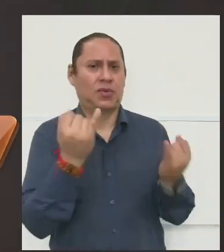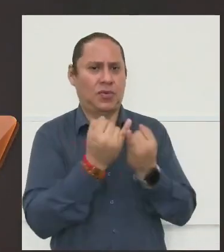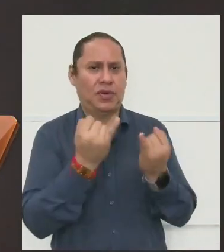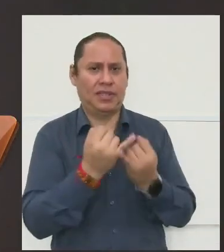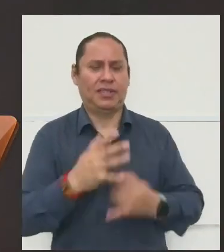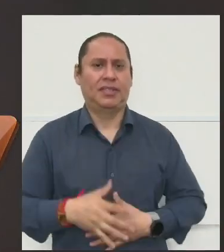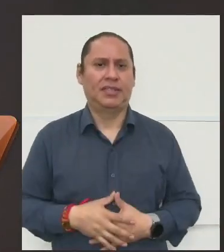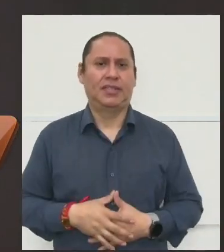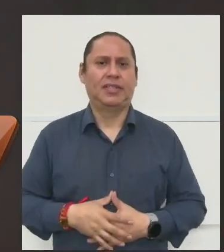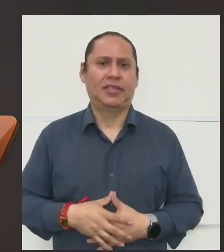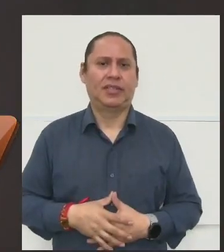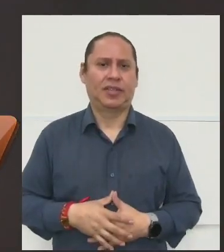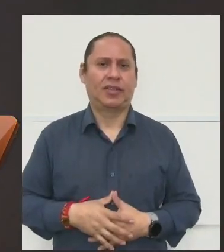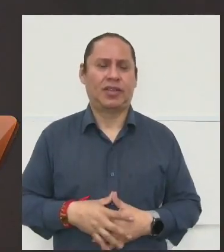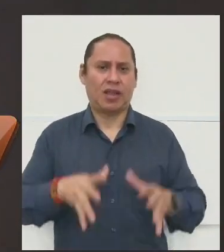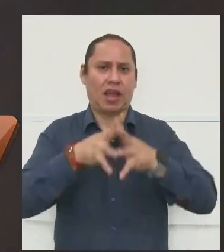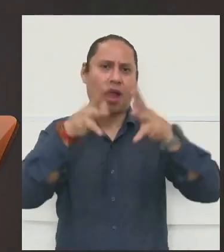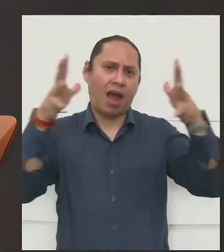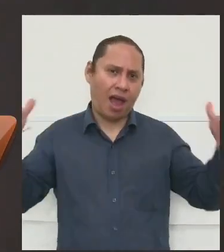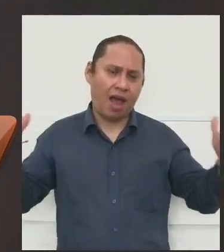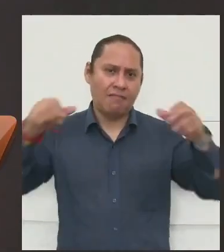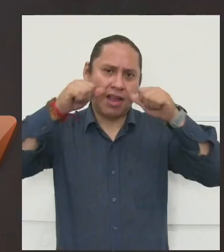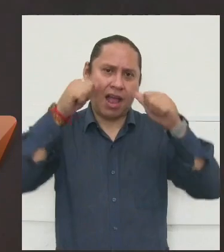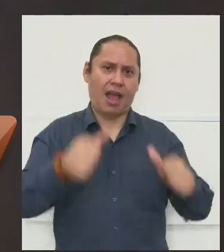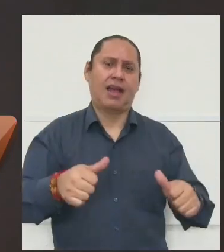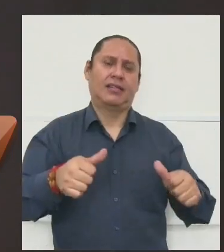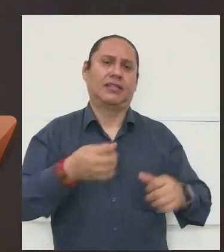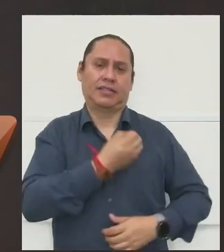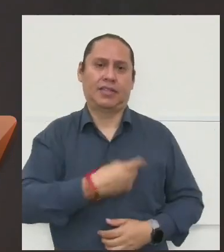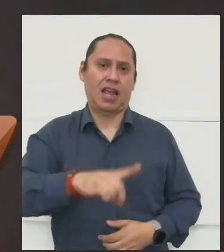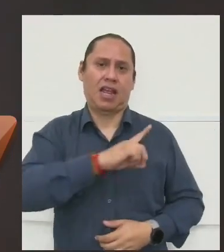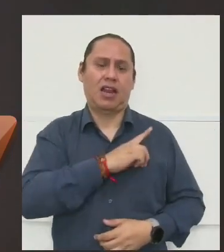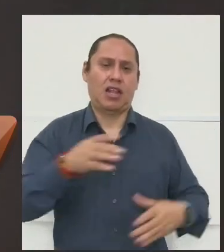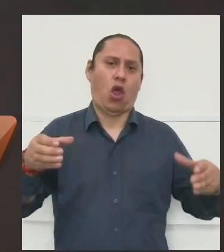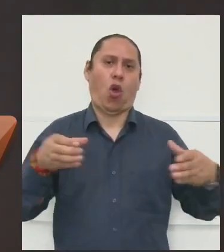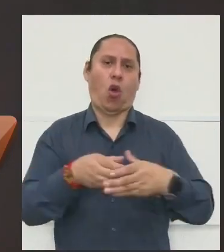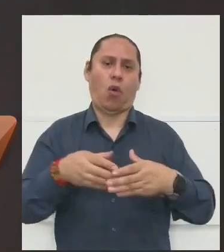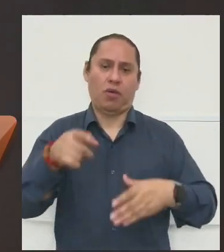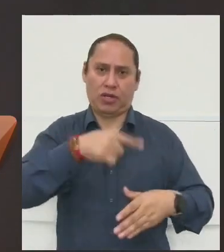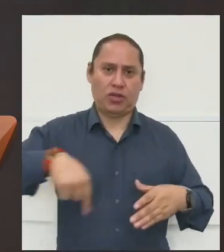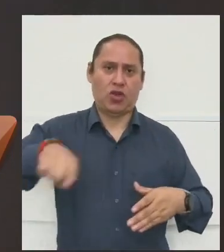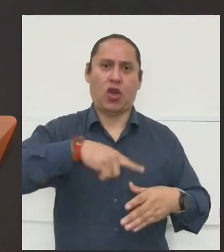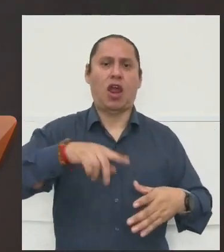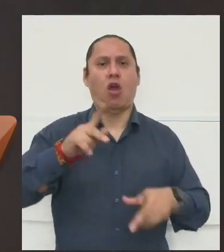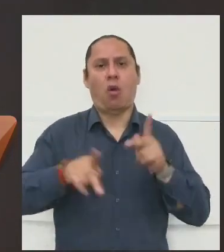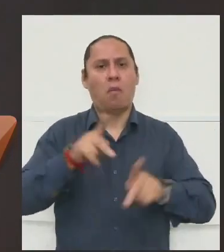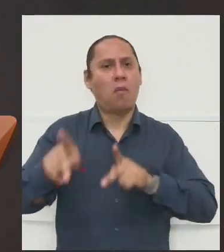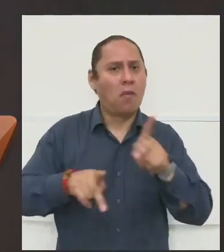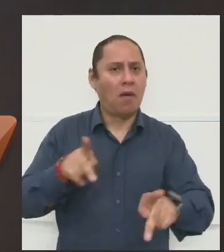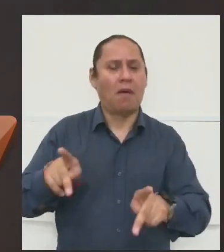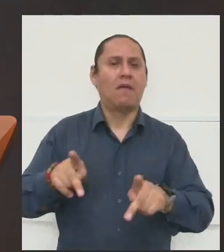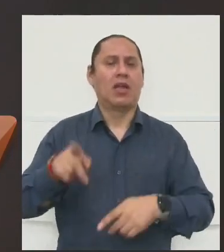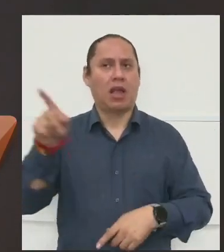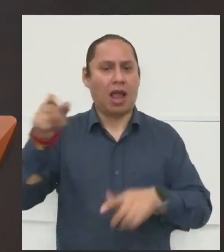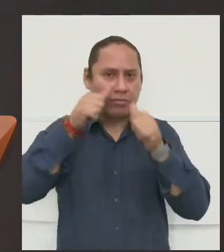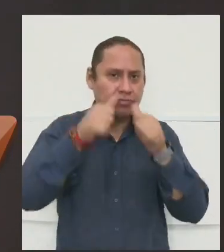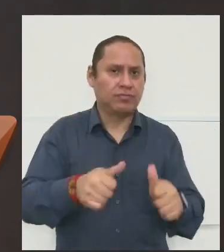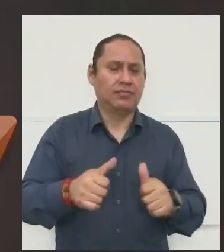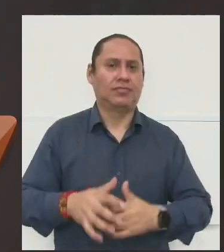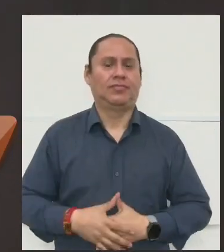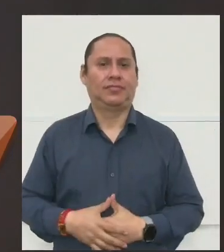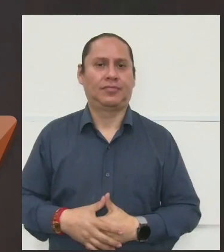que hay una amplia cobertura de atención en salud en sus comunidades y poblaciones que ellas atienden